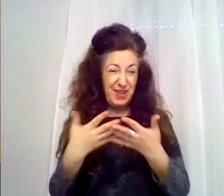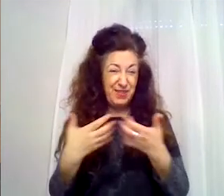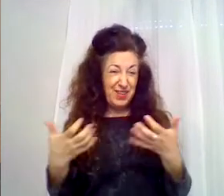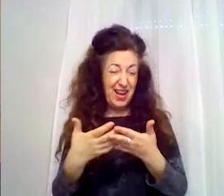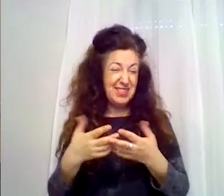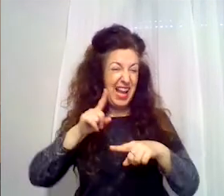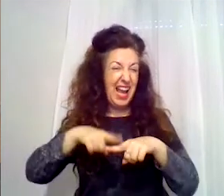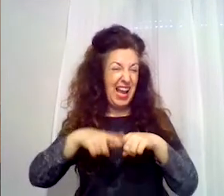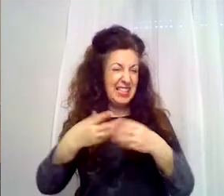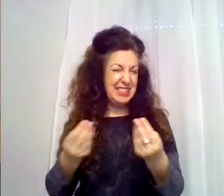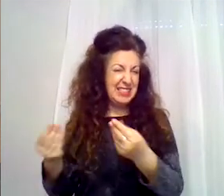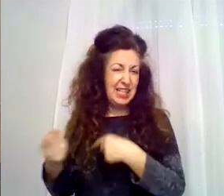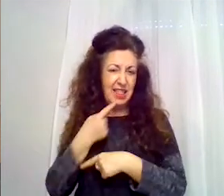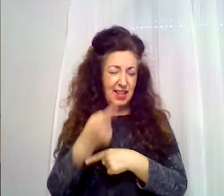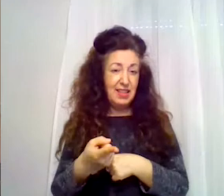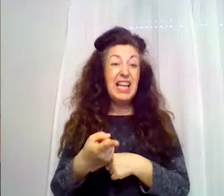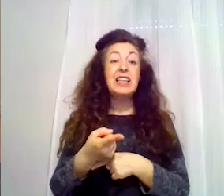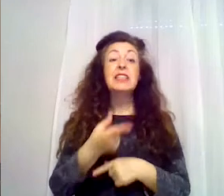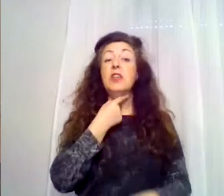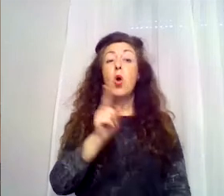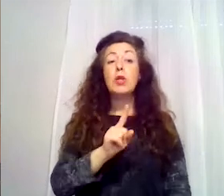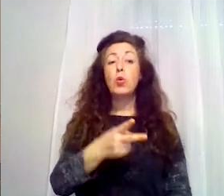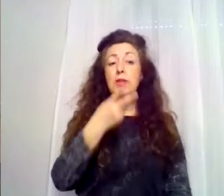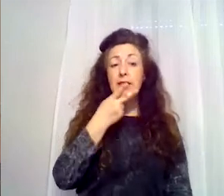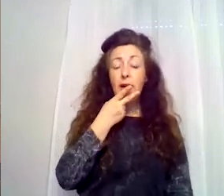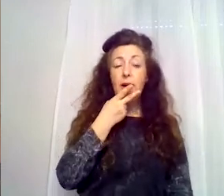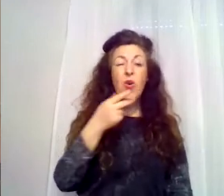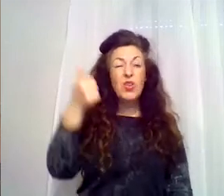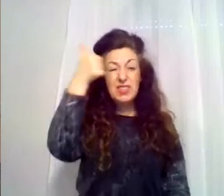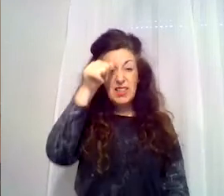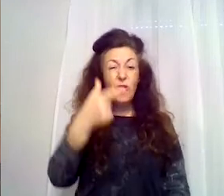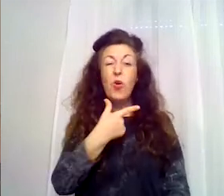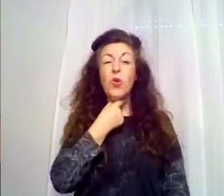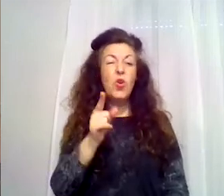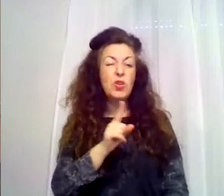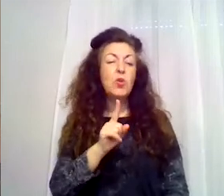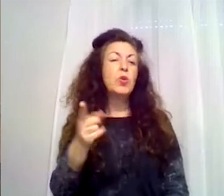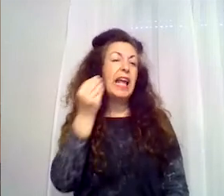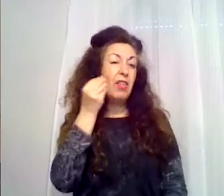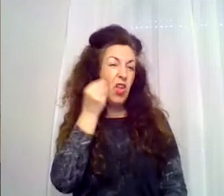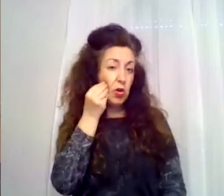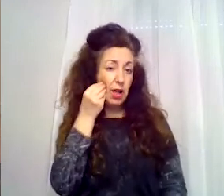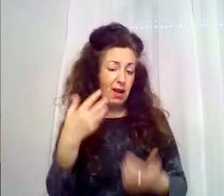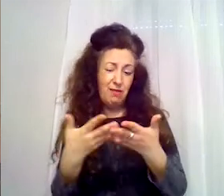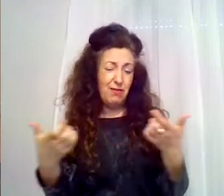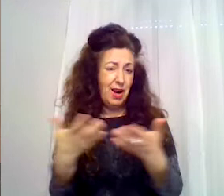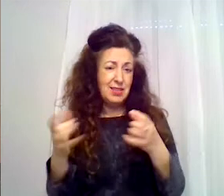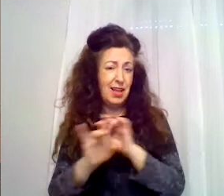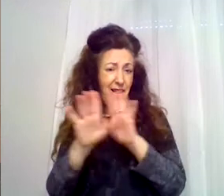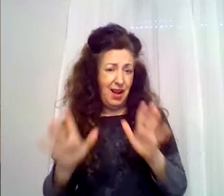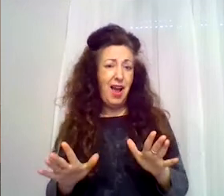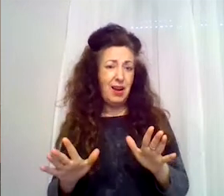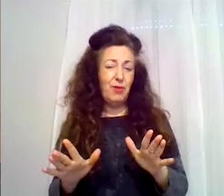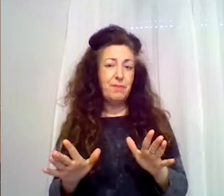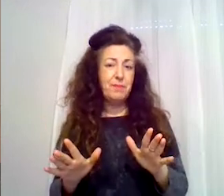los trucos, los supuestos milagros de Moisés no son milagros. Jesucristo tiene relaciones, Jesucristo no